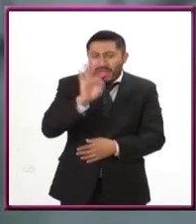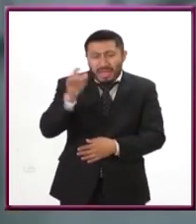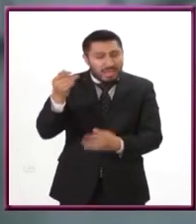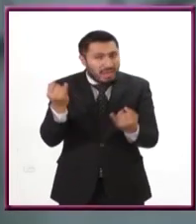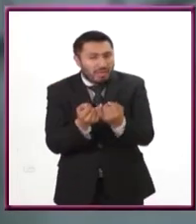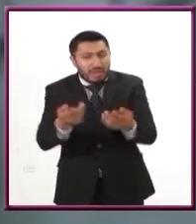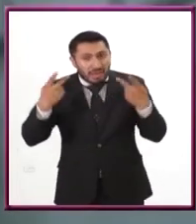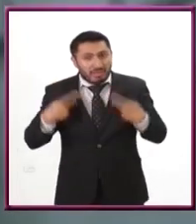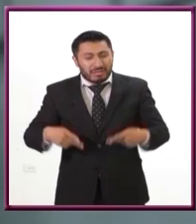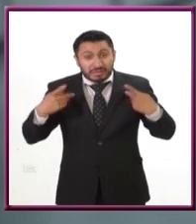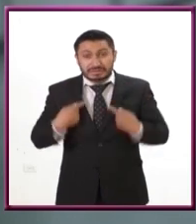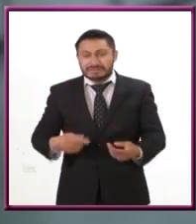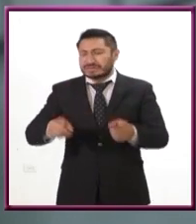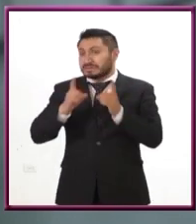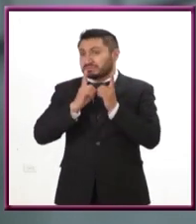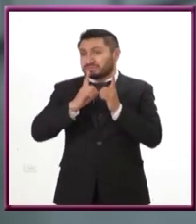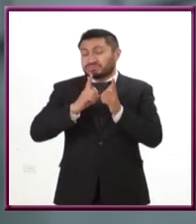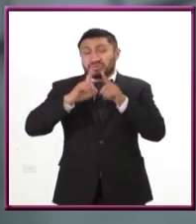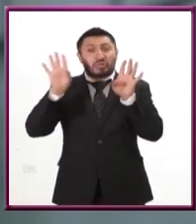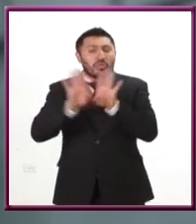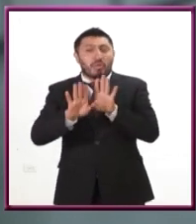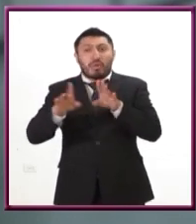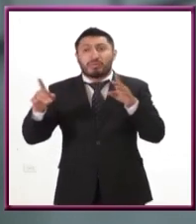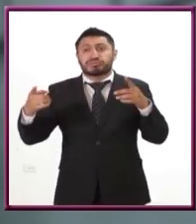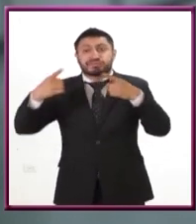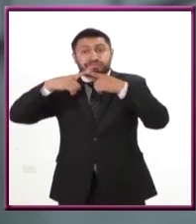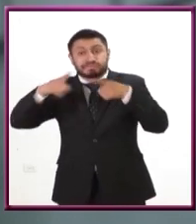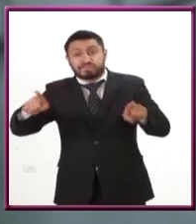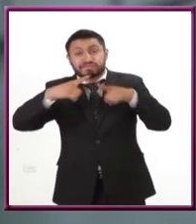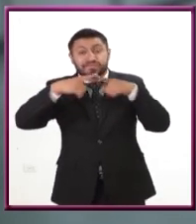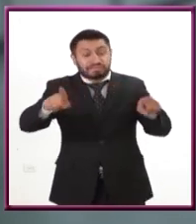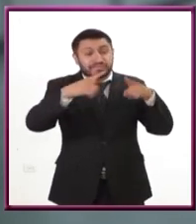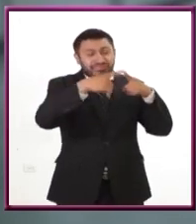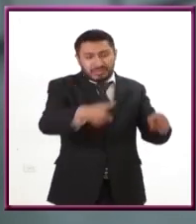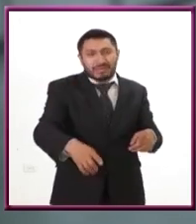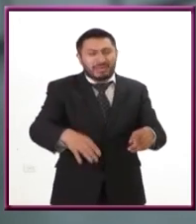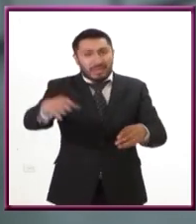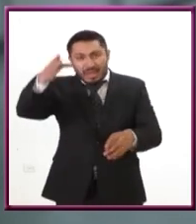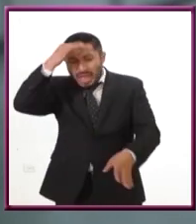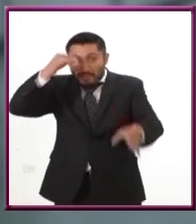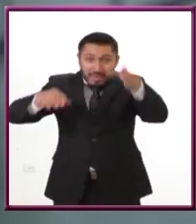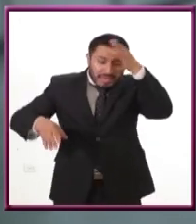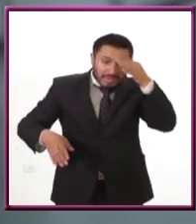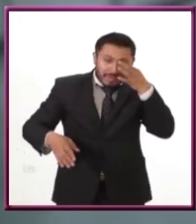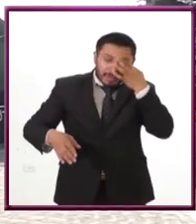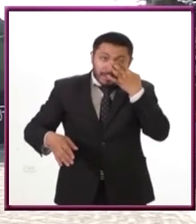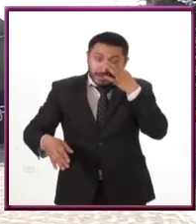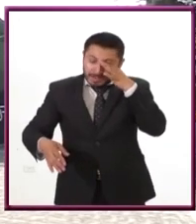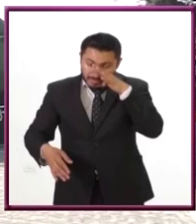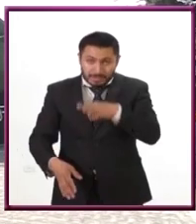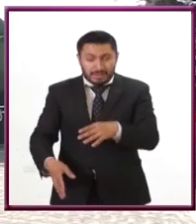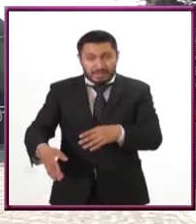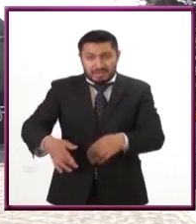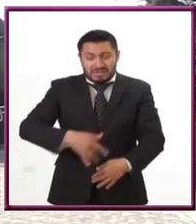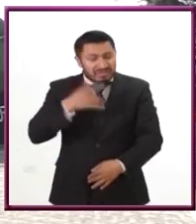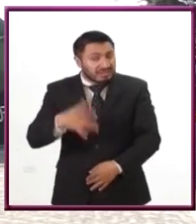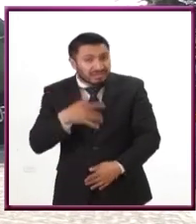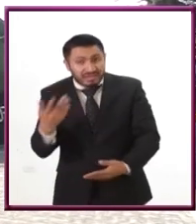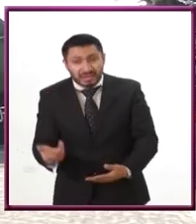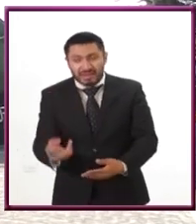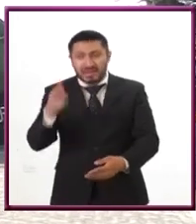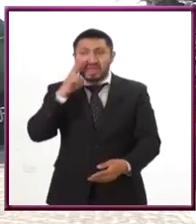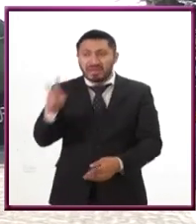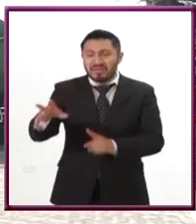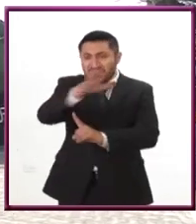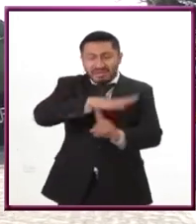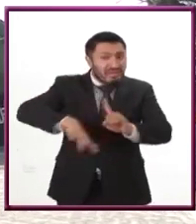Pero también con personas que tienen formas muy distintas de aprender, de sentir y de percibir este mundo. ¿Sí? Formas